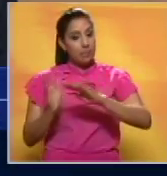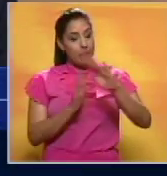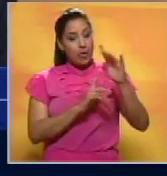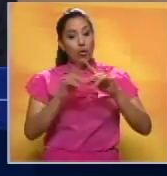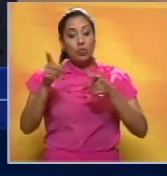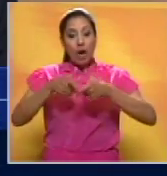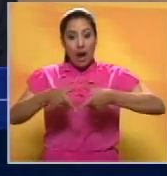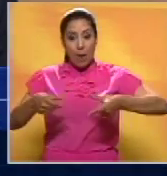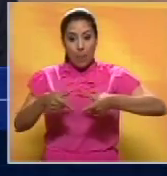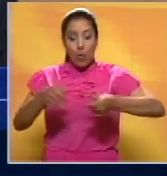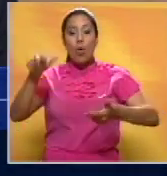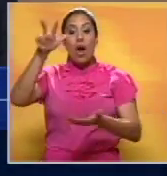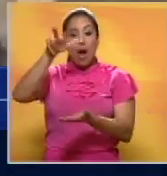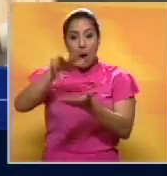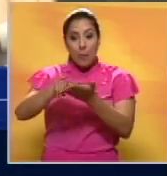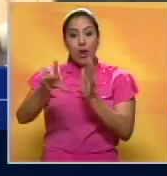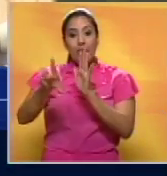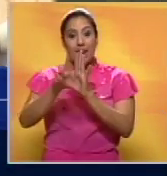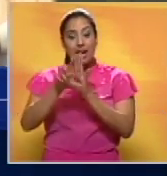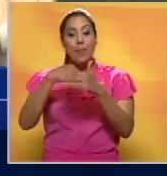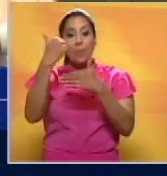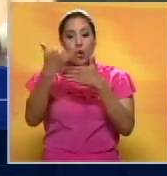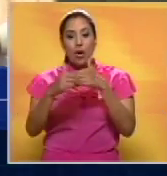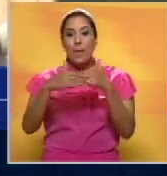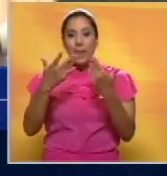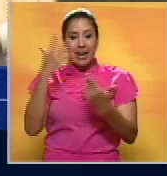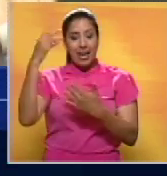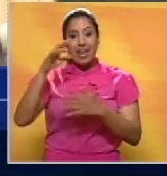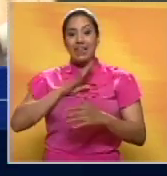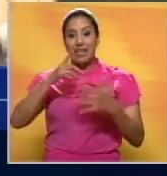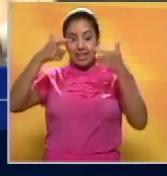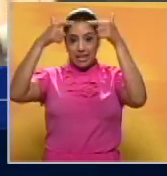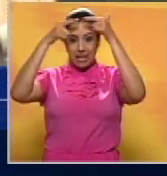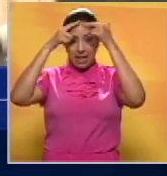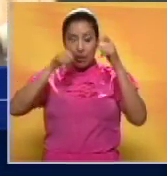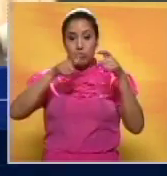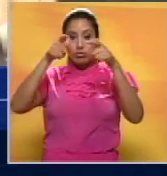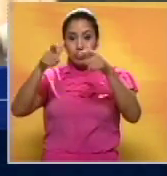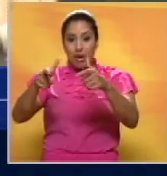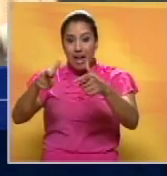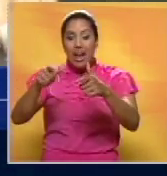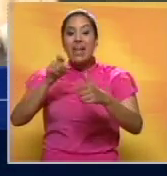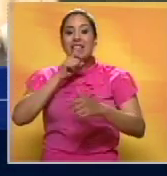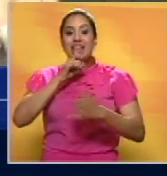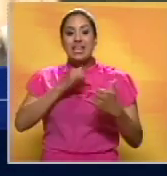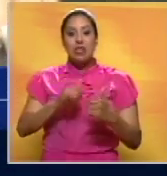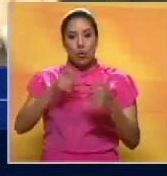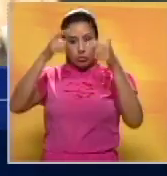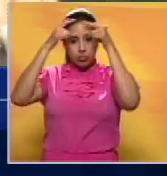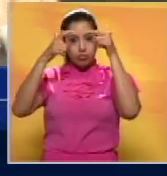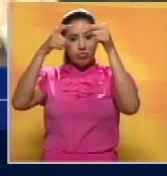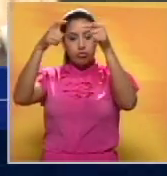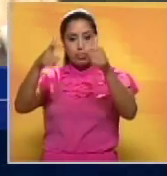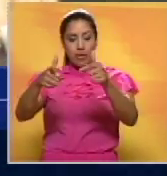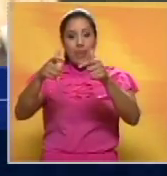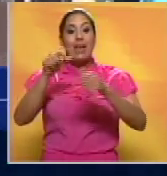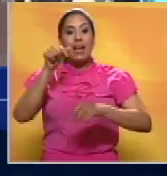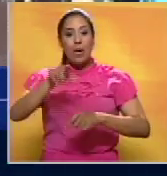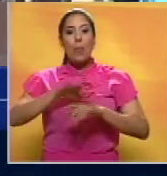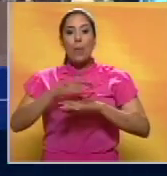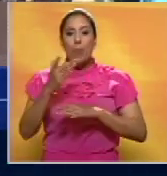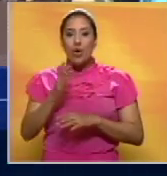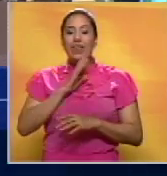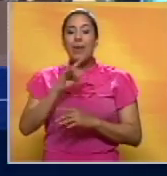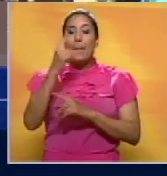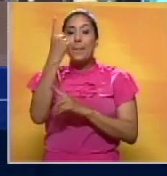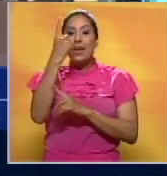En Japón fue aprobado el proyecto que permitirá al emperador Akihito ceder el cargo a su hijo, Naruhito. Esto en lo que